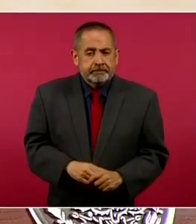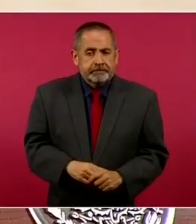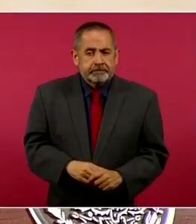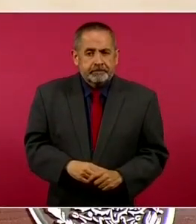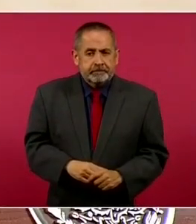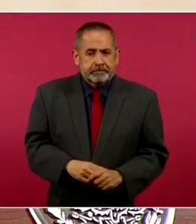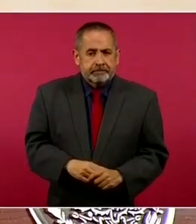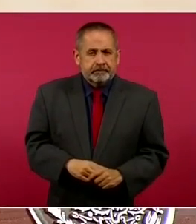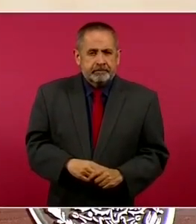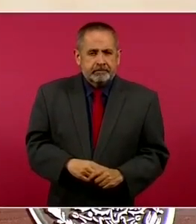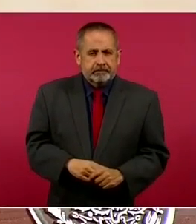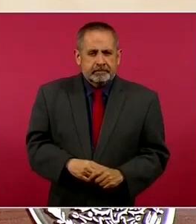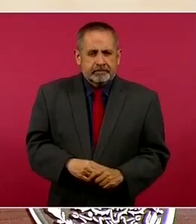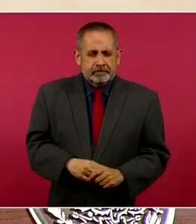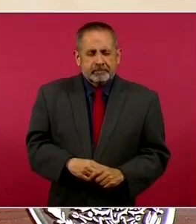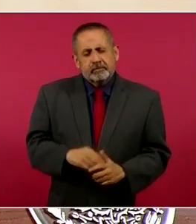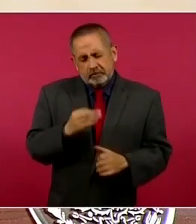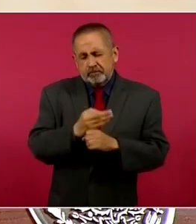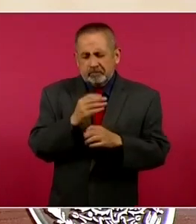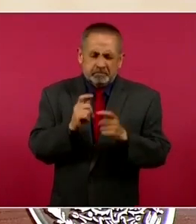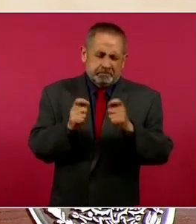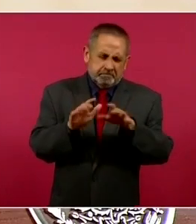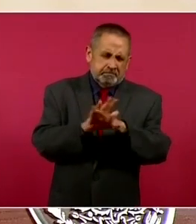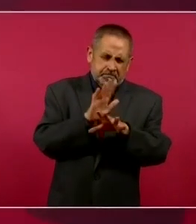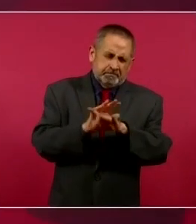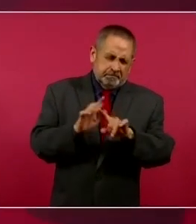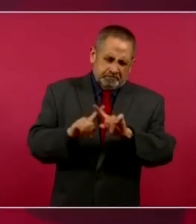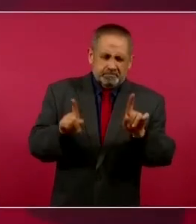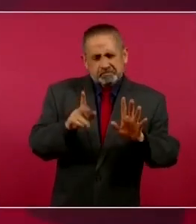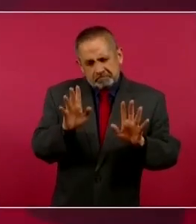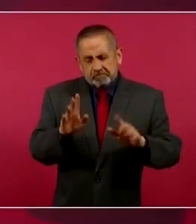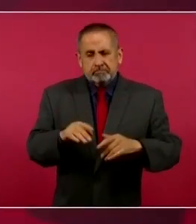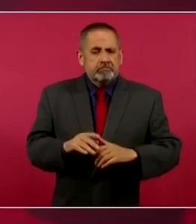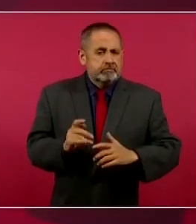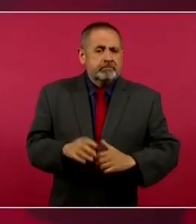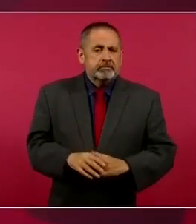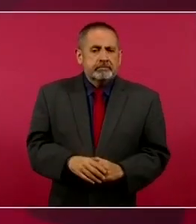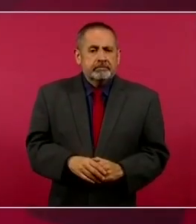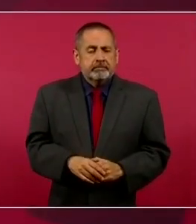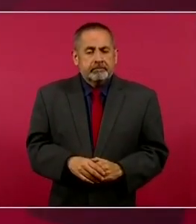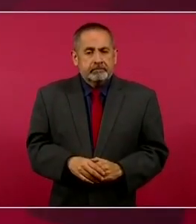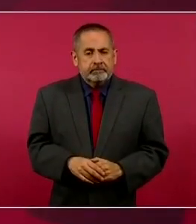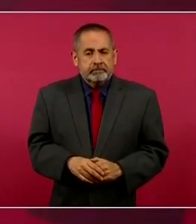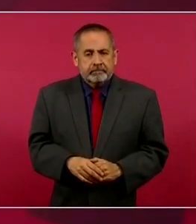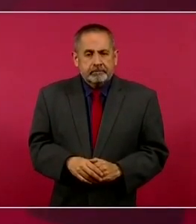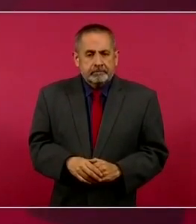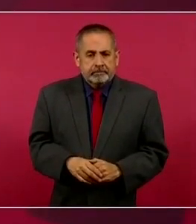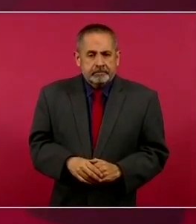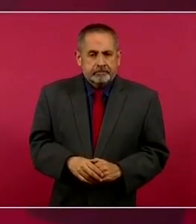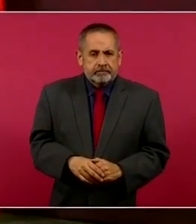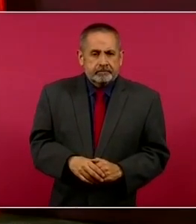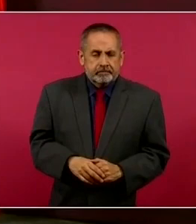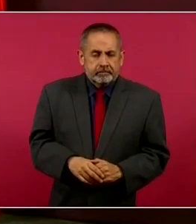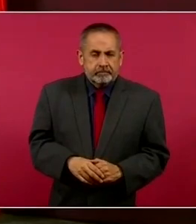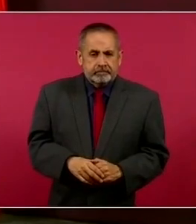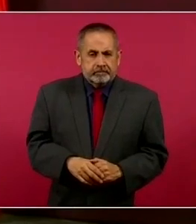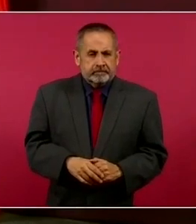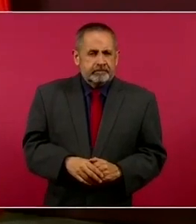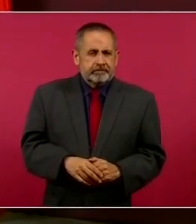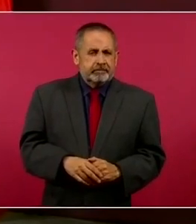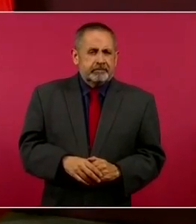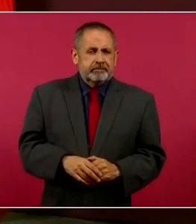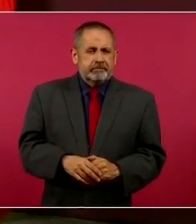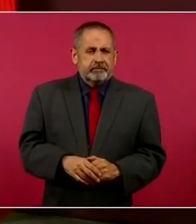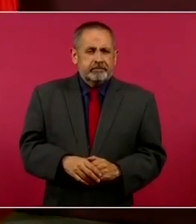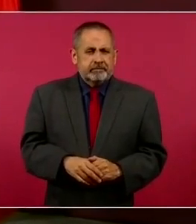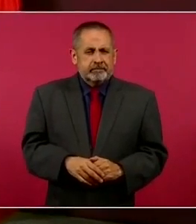con el fentanilo como aquí le informé Estados Unidos presentó cargos contra 28 miembros del Cártel de Sinaloa incluidos los hijos del